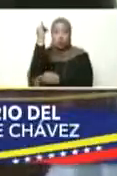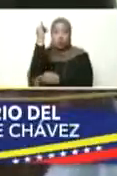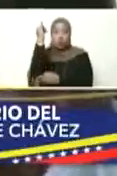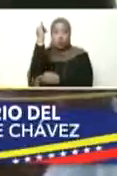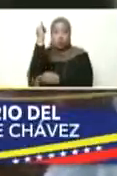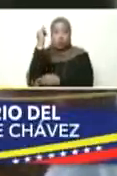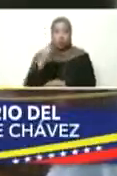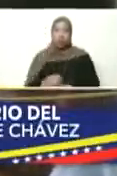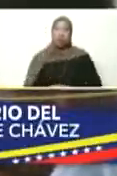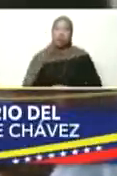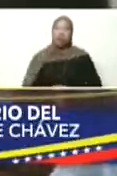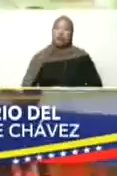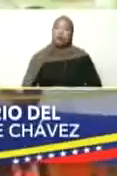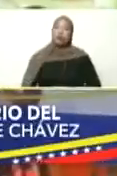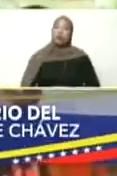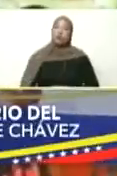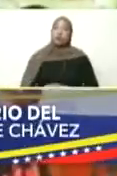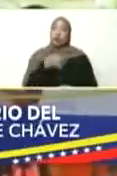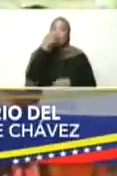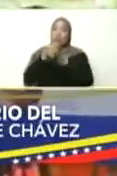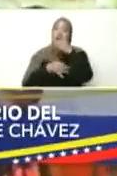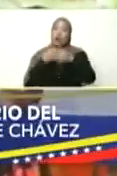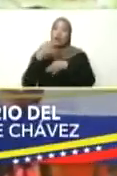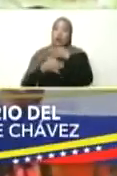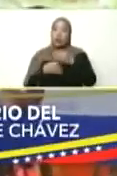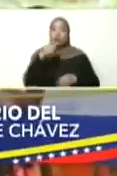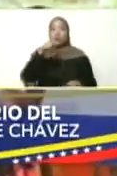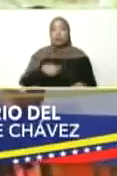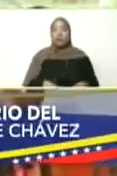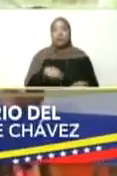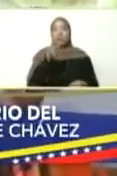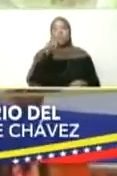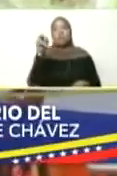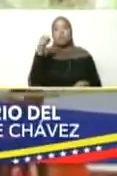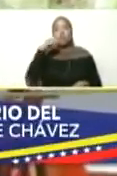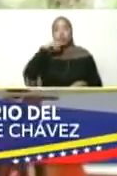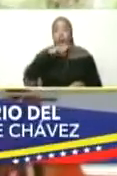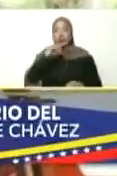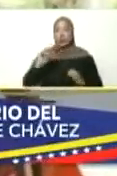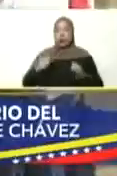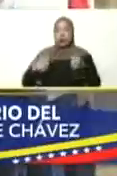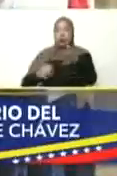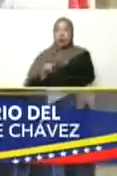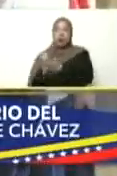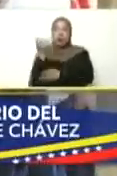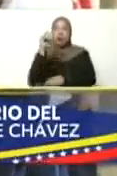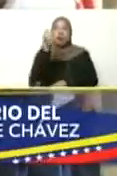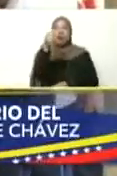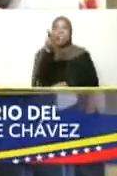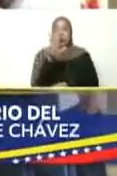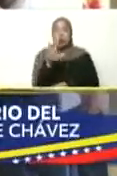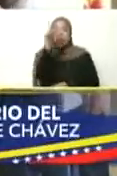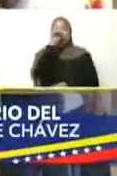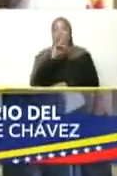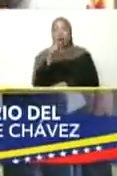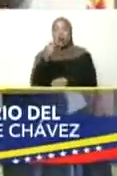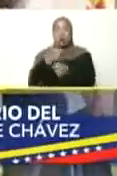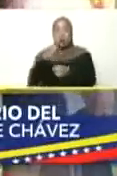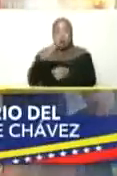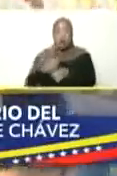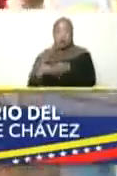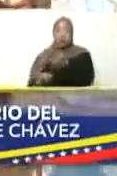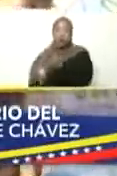Sí, presidente. Cuéntame, hoy, cuéntame todo. Hoy 20 de octubre está arrancando la cosecha número 13. Por 13 años consecutivos